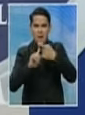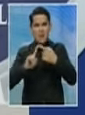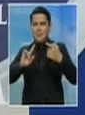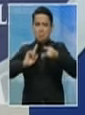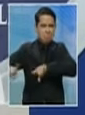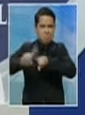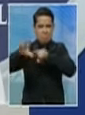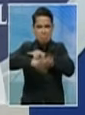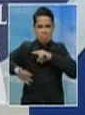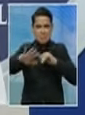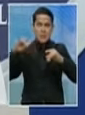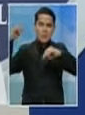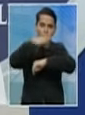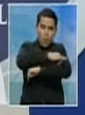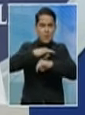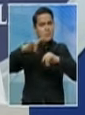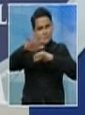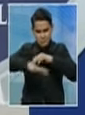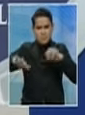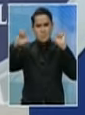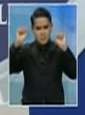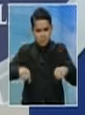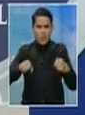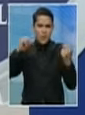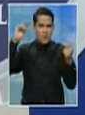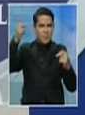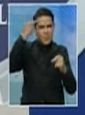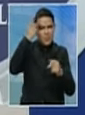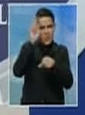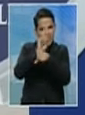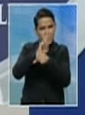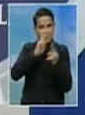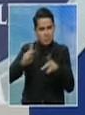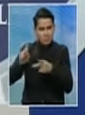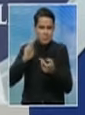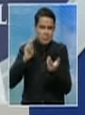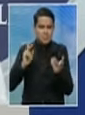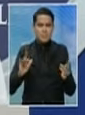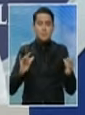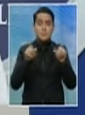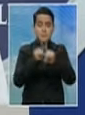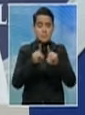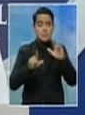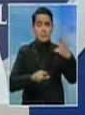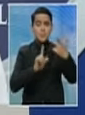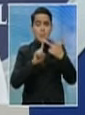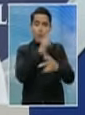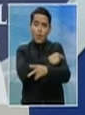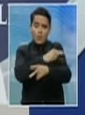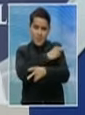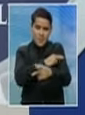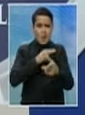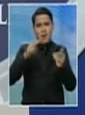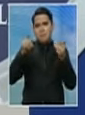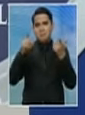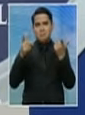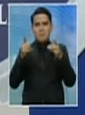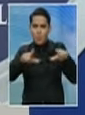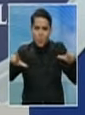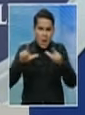puertos y aeropuertos u otro servicio público indispensable. 3. Hospitales, centros de atención médica,